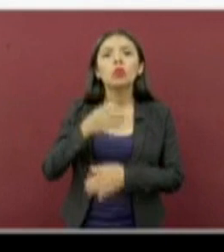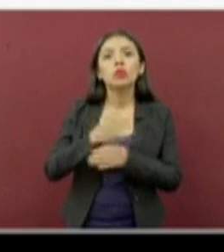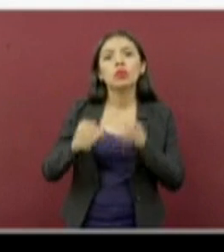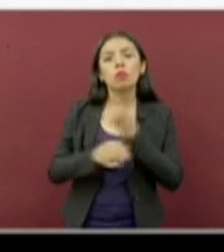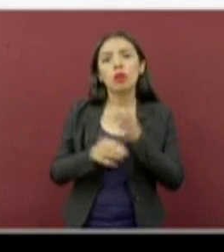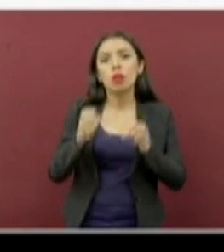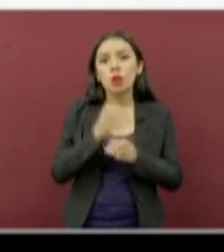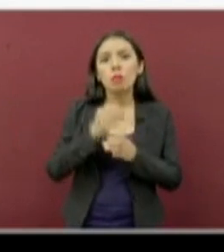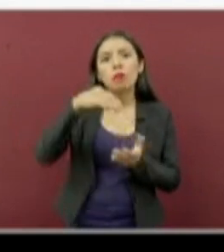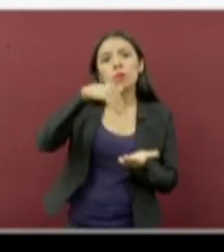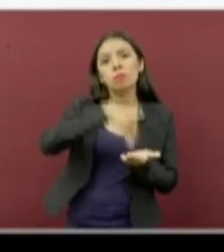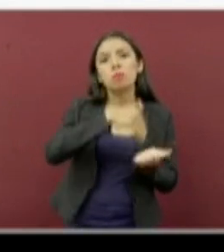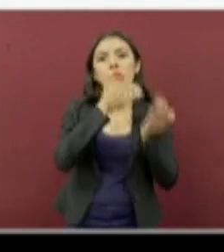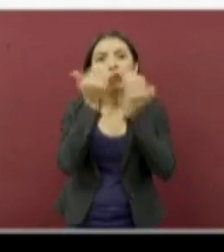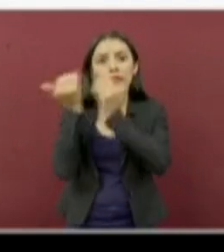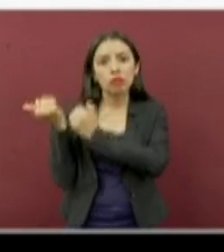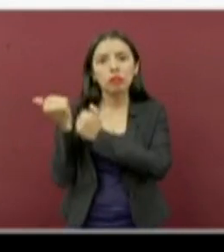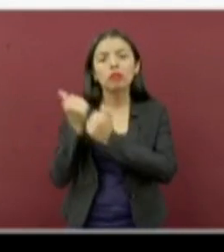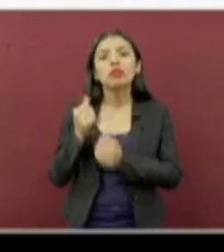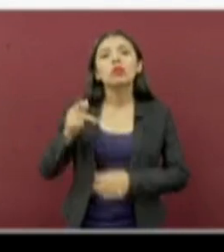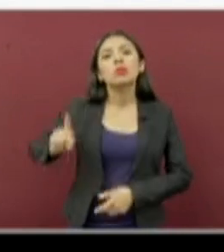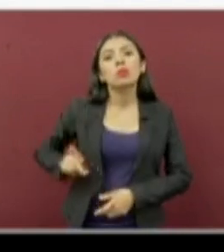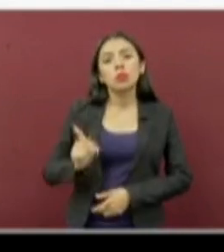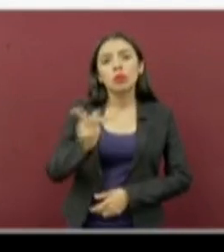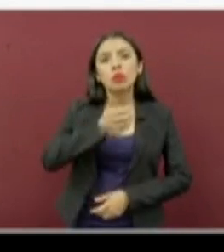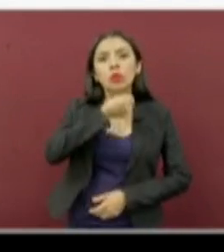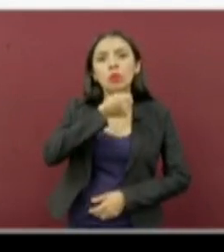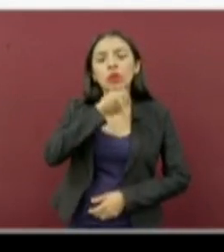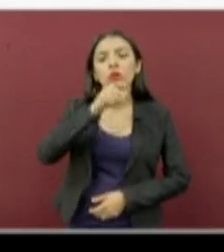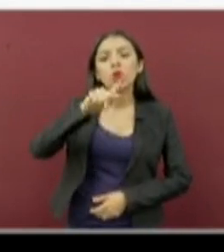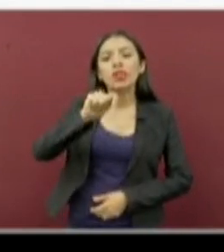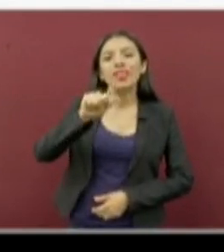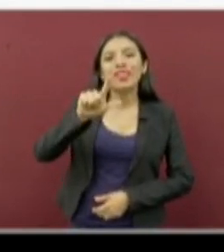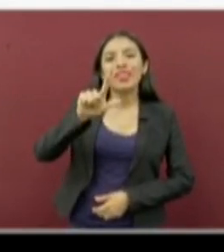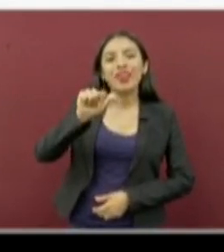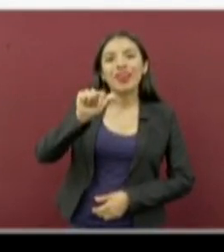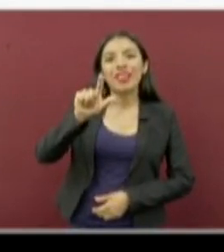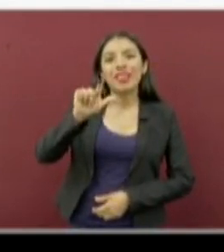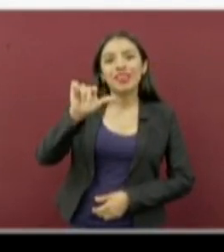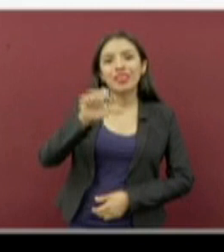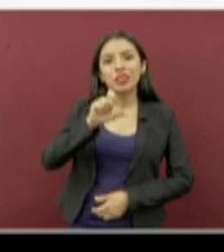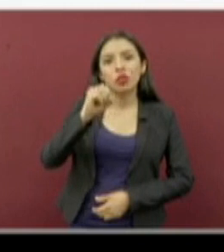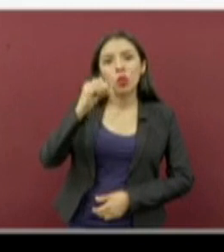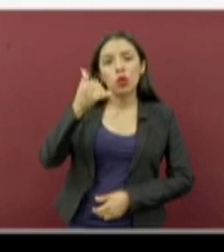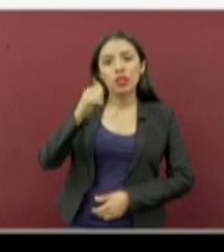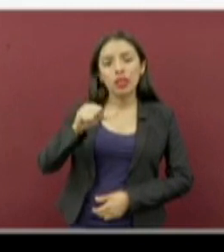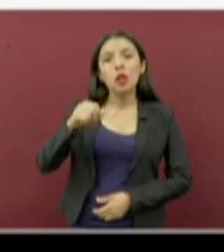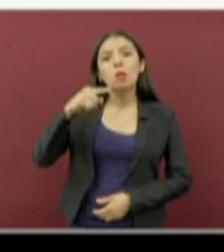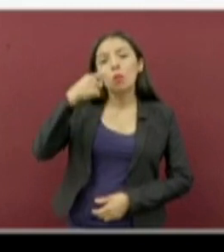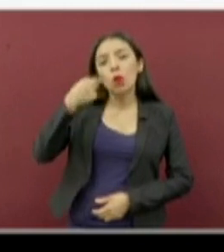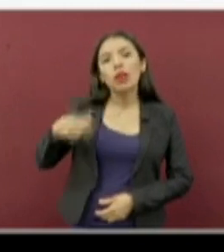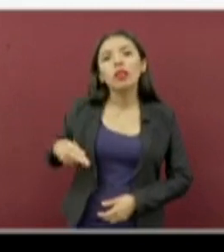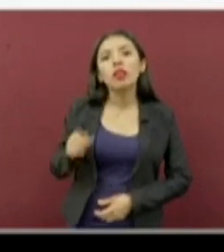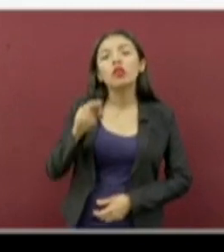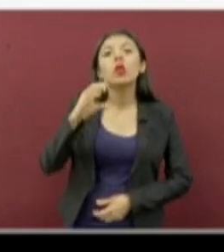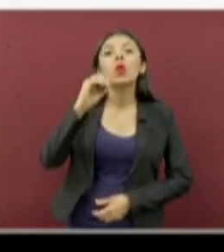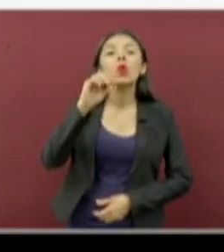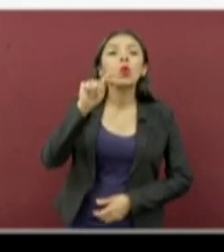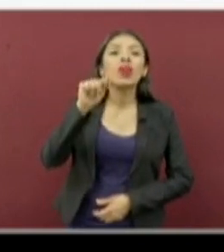Cosamaloapan, Martínez de la Torre, Pueblo Viejo, Tlaliscoyan, Boca del Río, Cotastla,